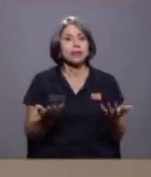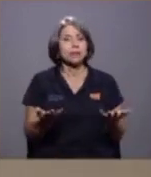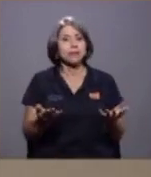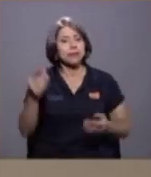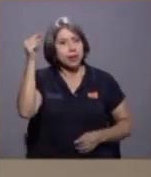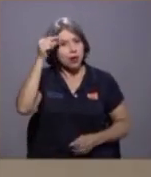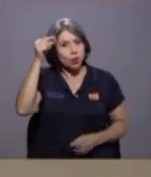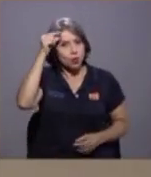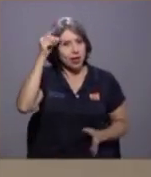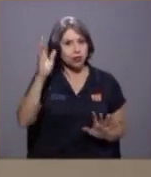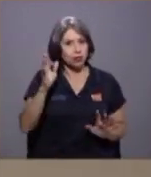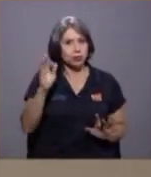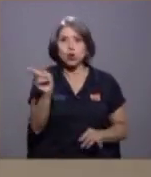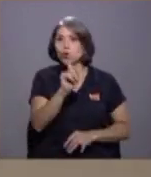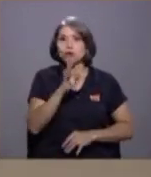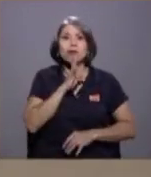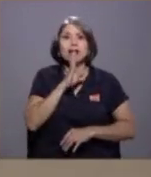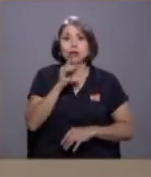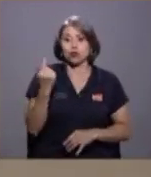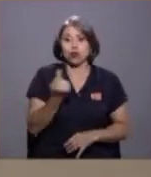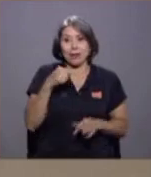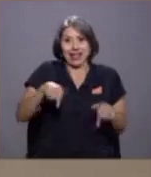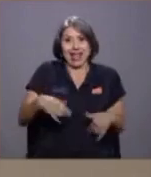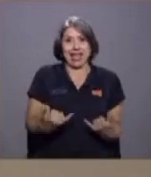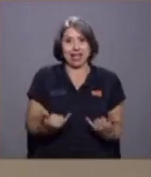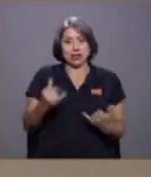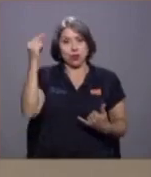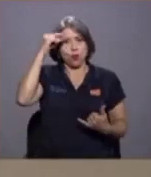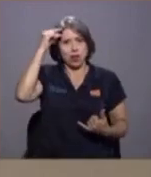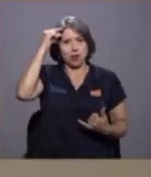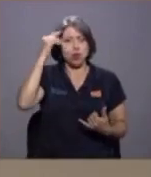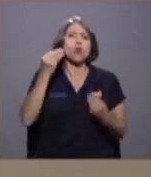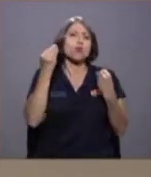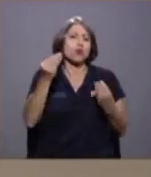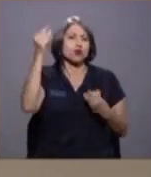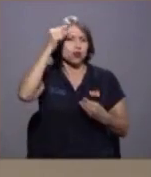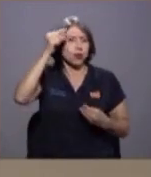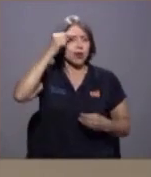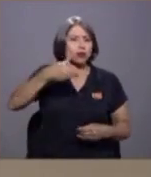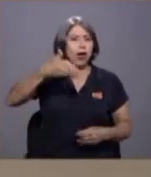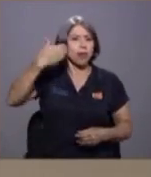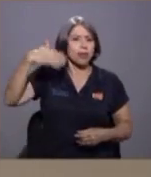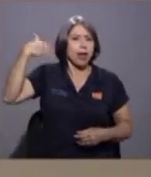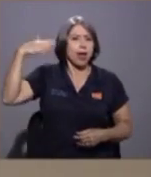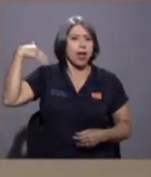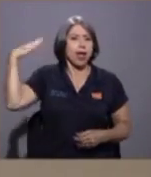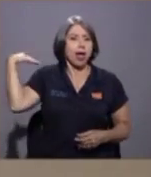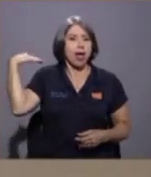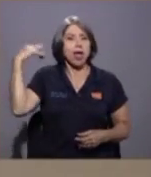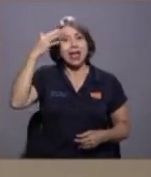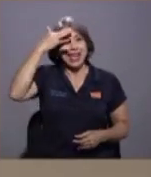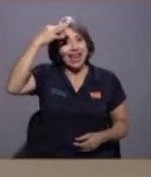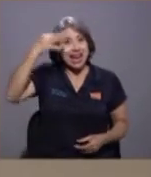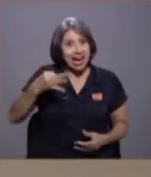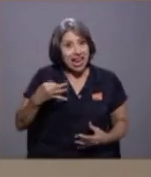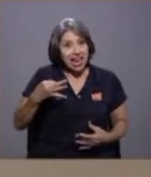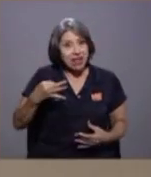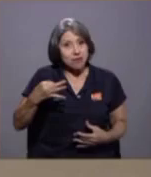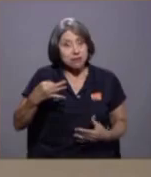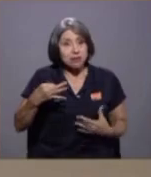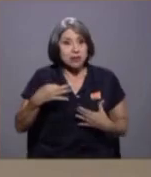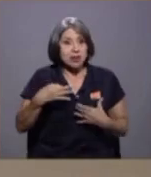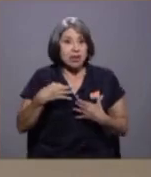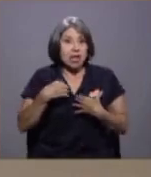el gobierno, y no me refiero únicamente a este, sino a muchos anteriores, cree que con o hacer una